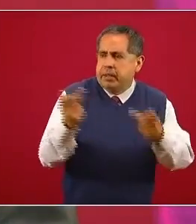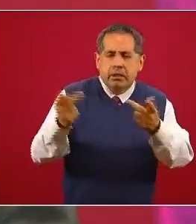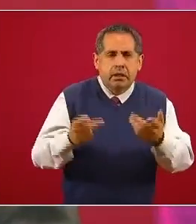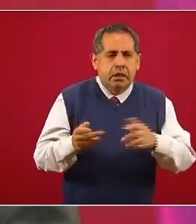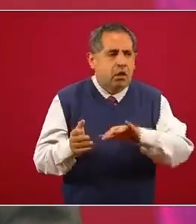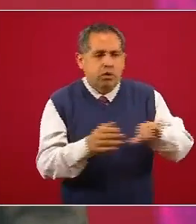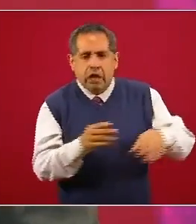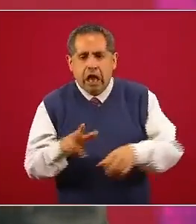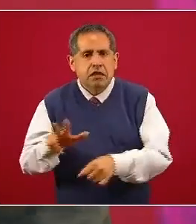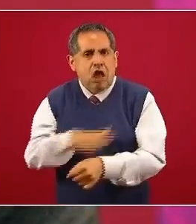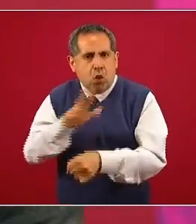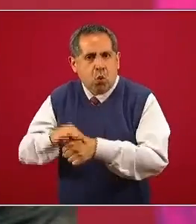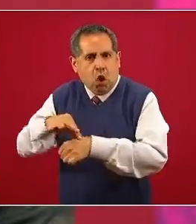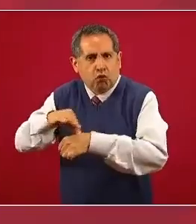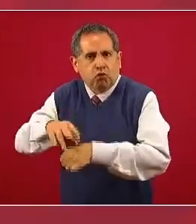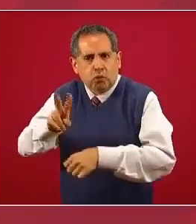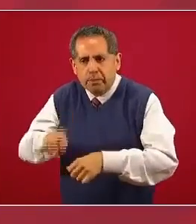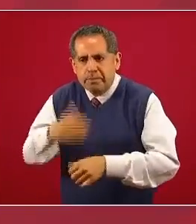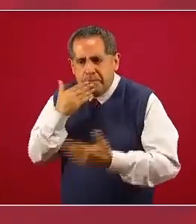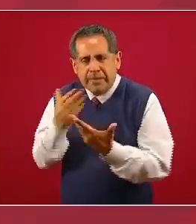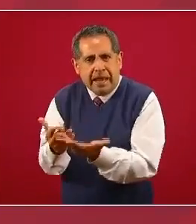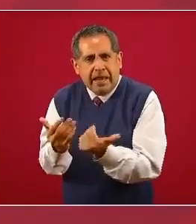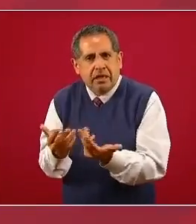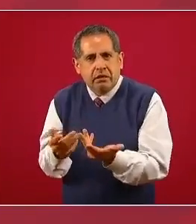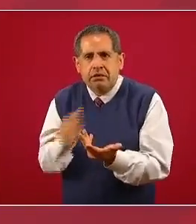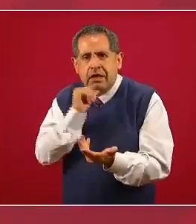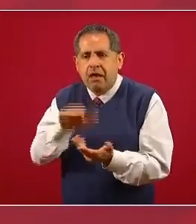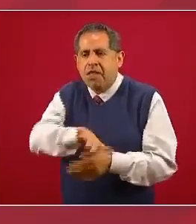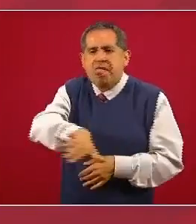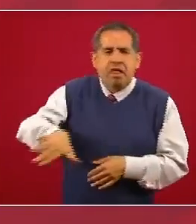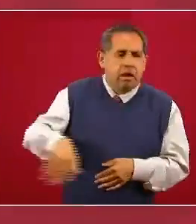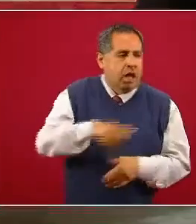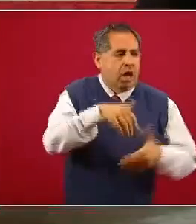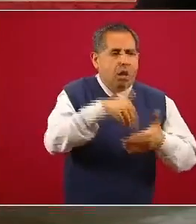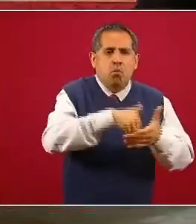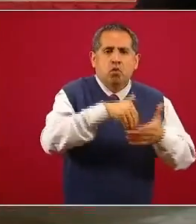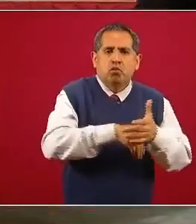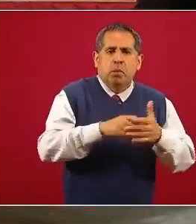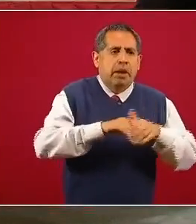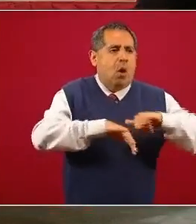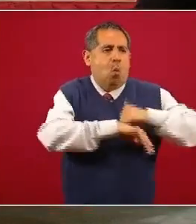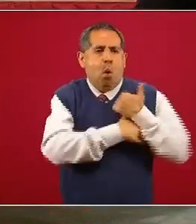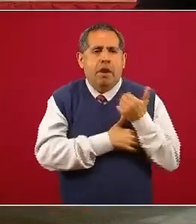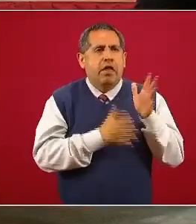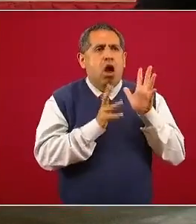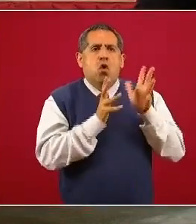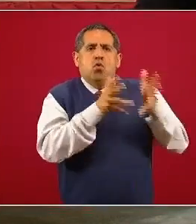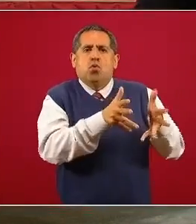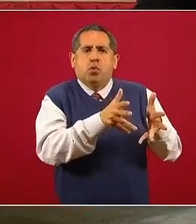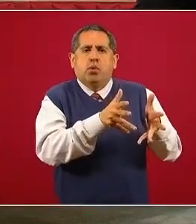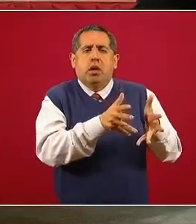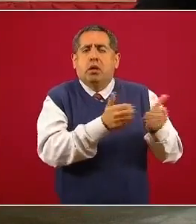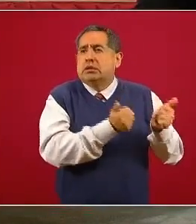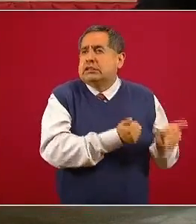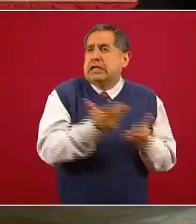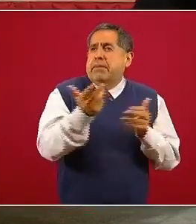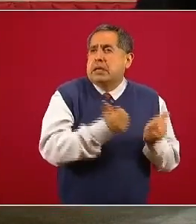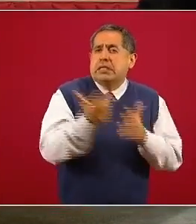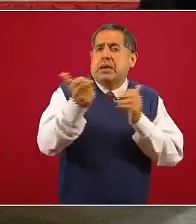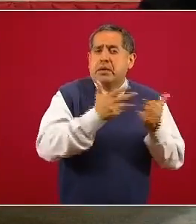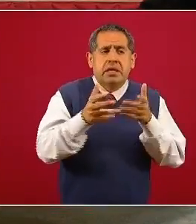productos naturales, los productos procesados a larga distancia, es decir, se fabrican en un lugar, se